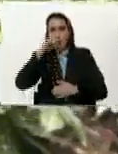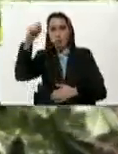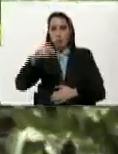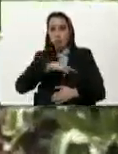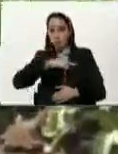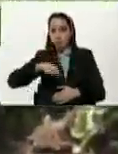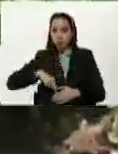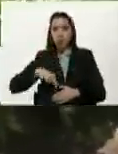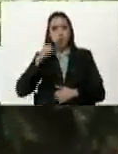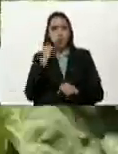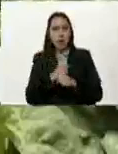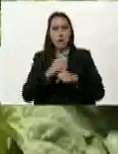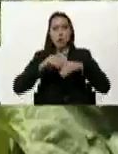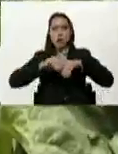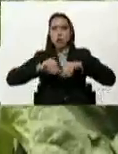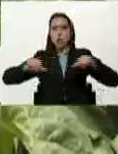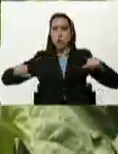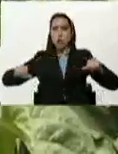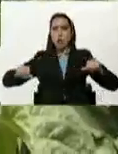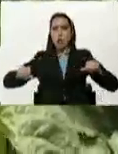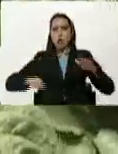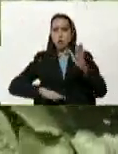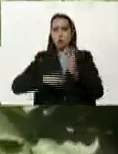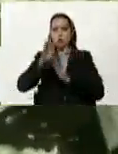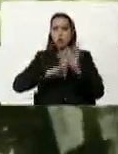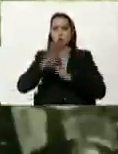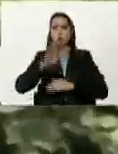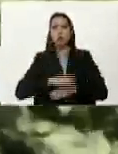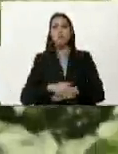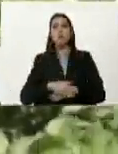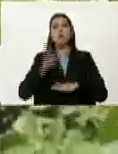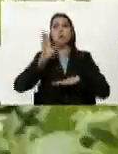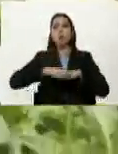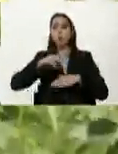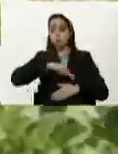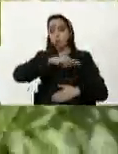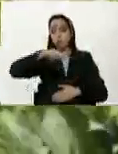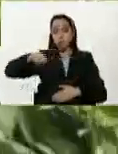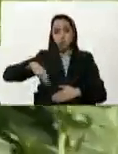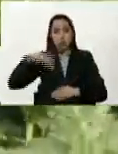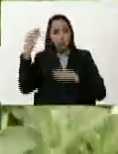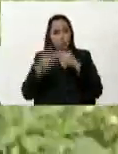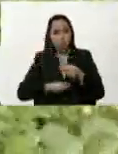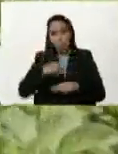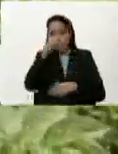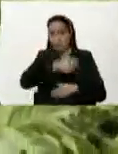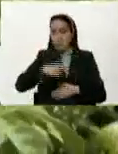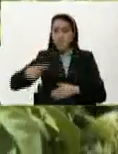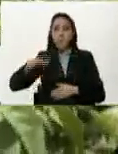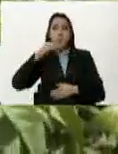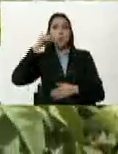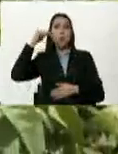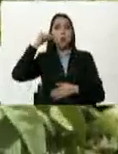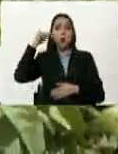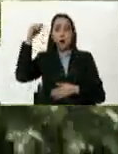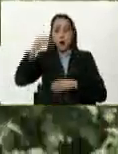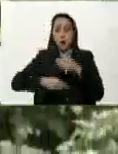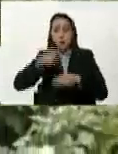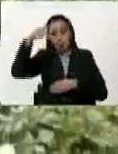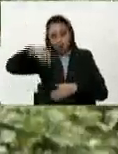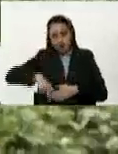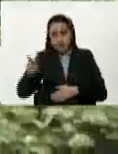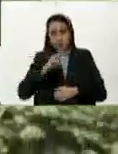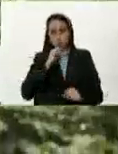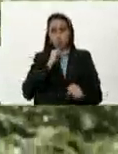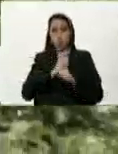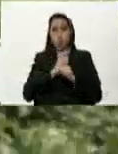campesinos a nosotros los productores ya que nosotros somos los productores y productoras que hacemos por venezuela para que